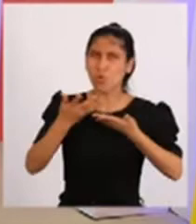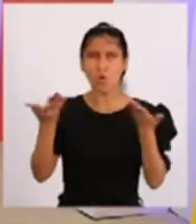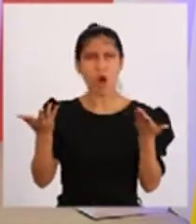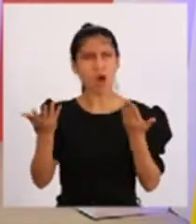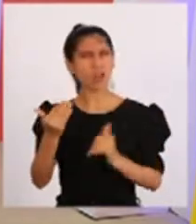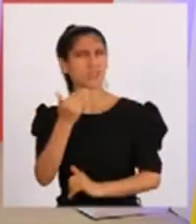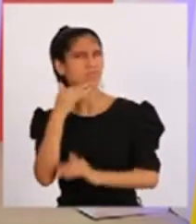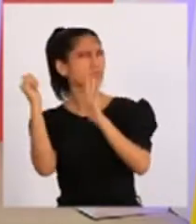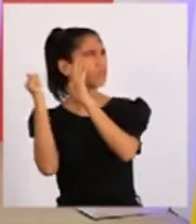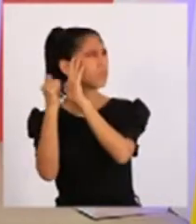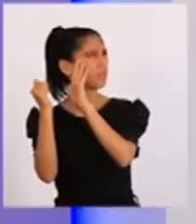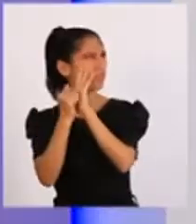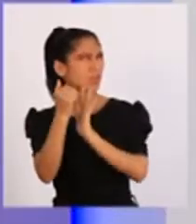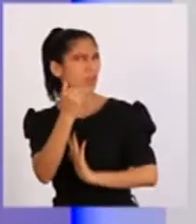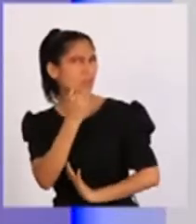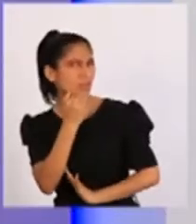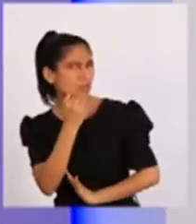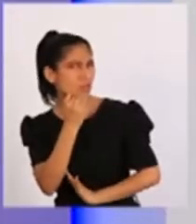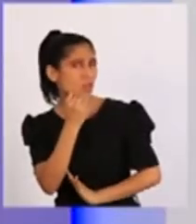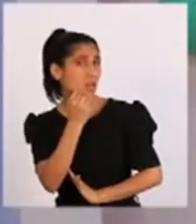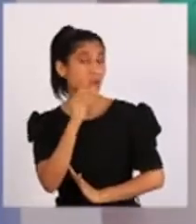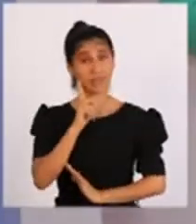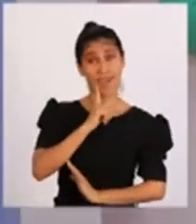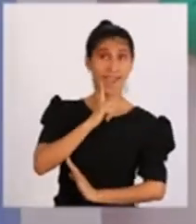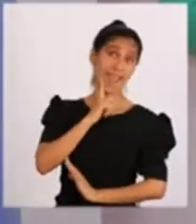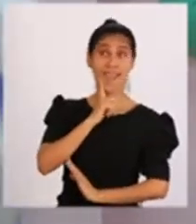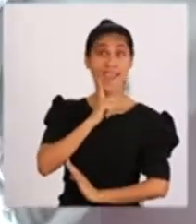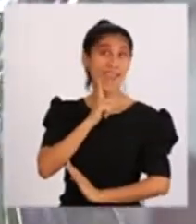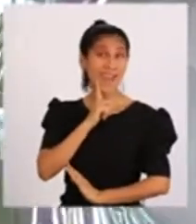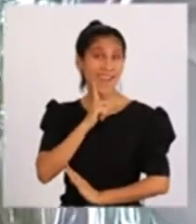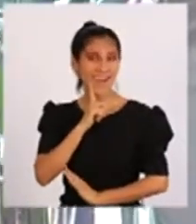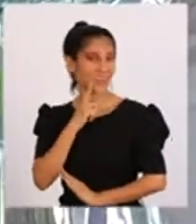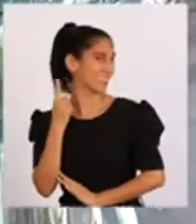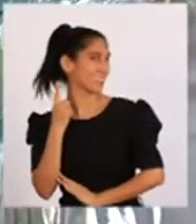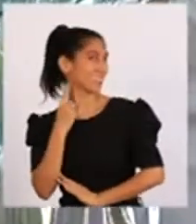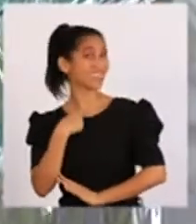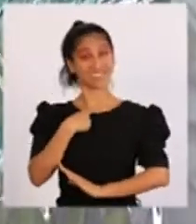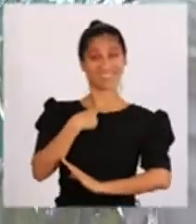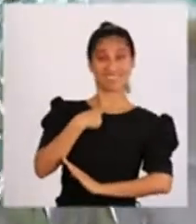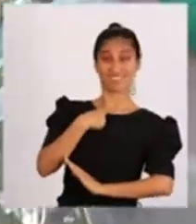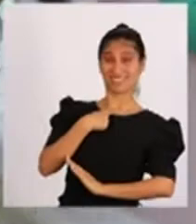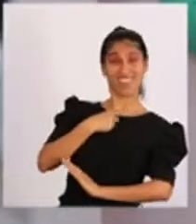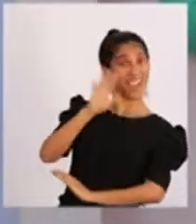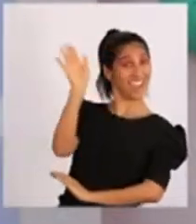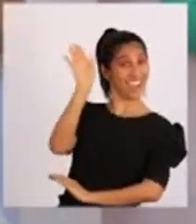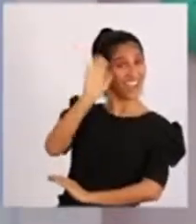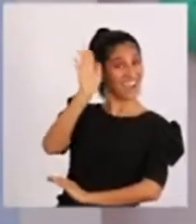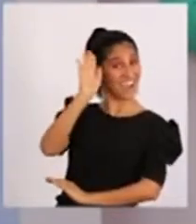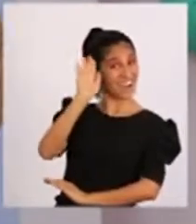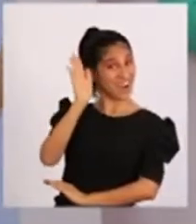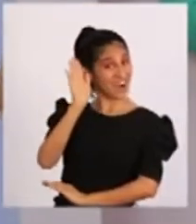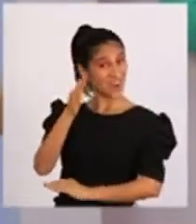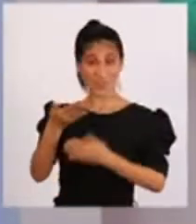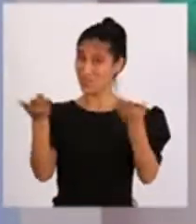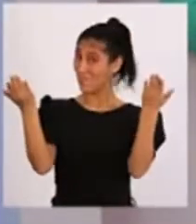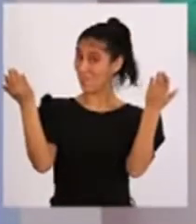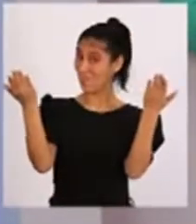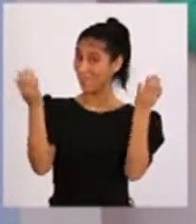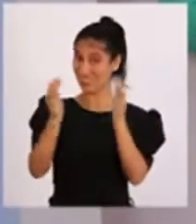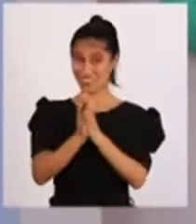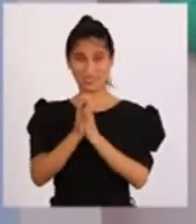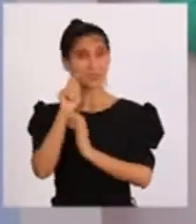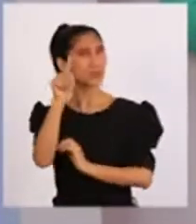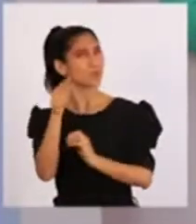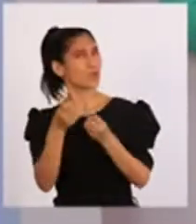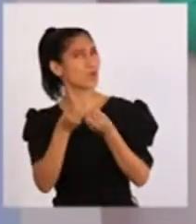¿Quién podrá ser? ¡Come in! Hello! Who are